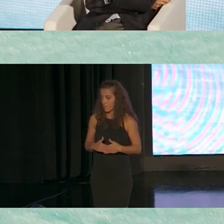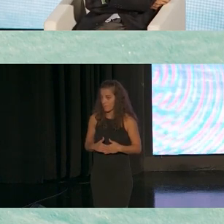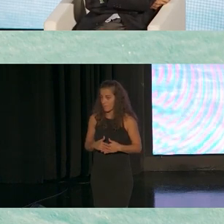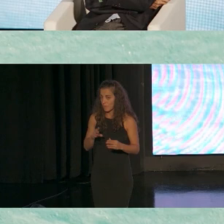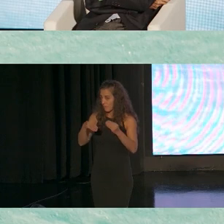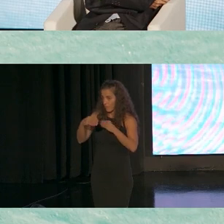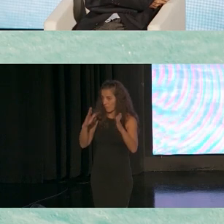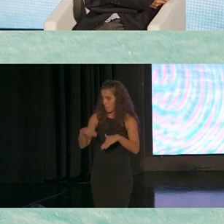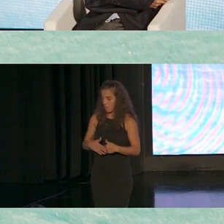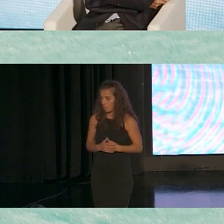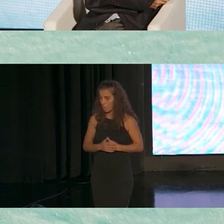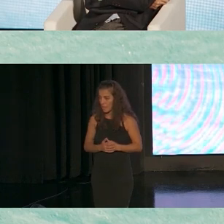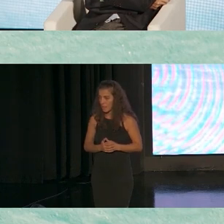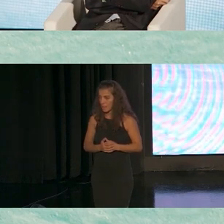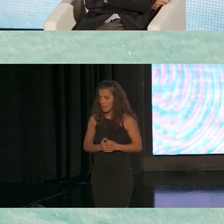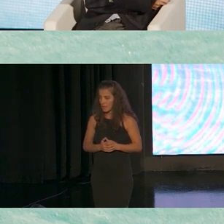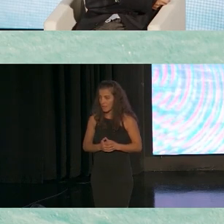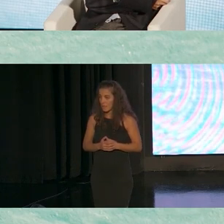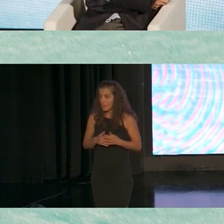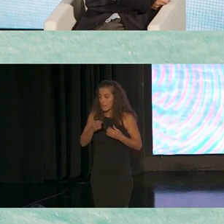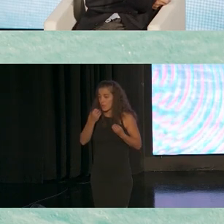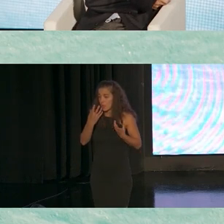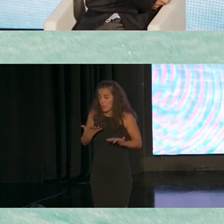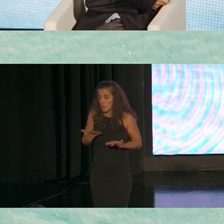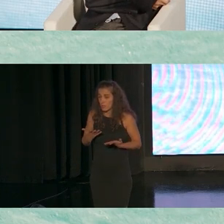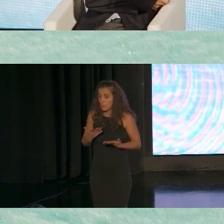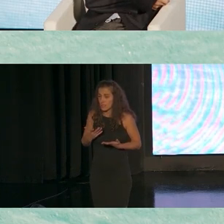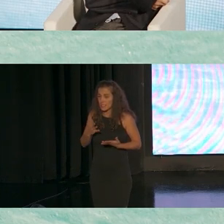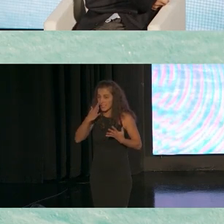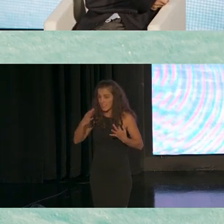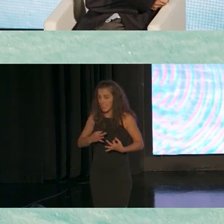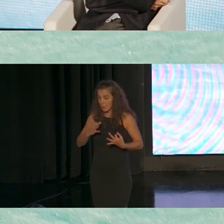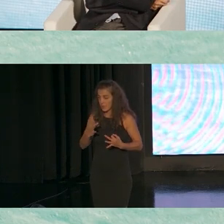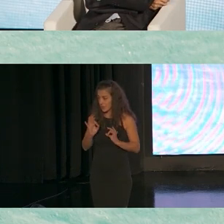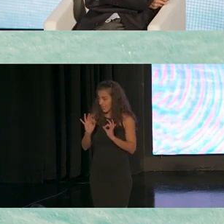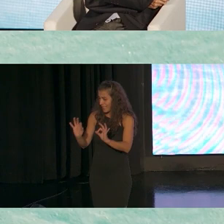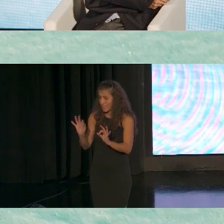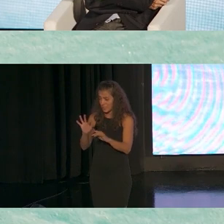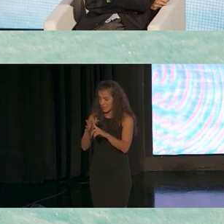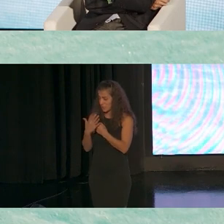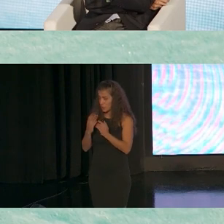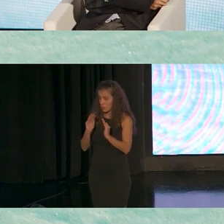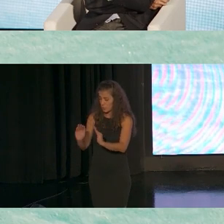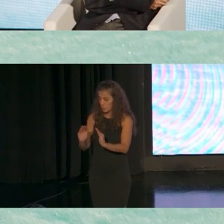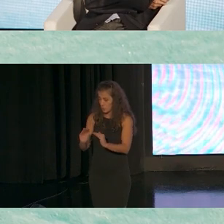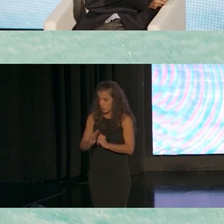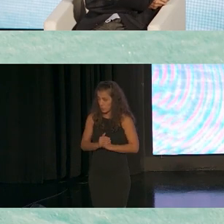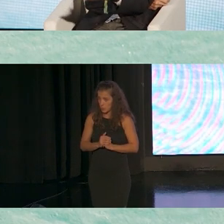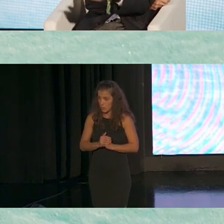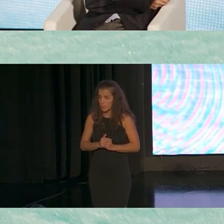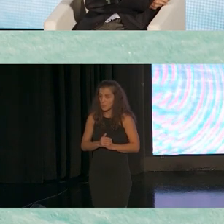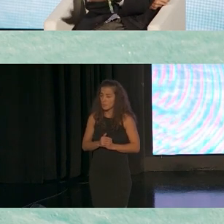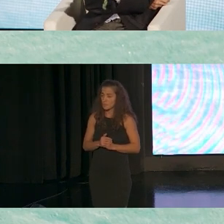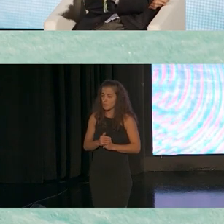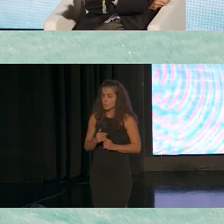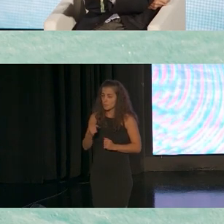flexible y bueno eso realmente es así no Y claro ya no me acuerdo